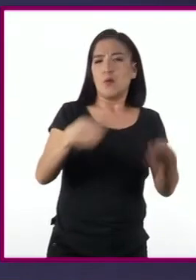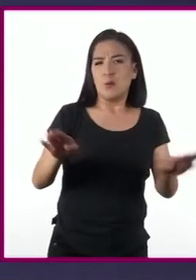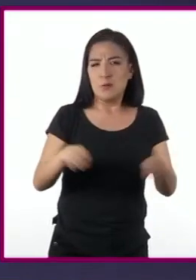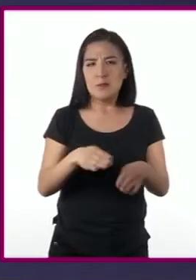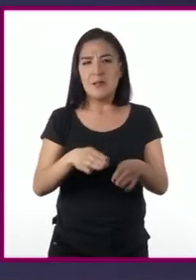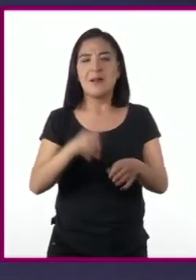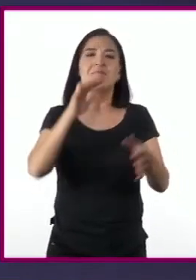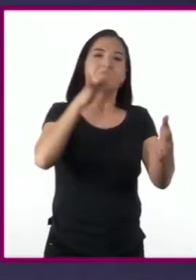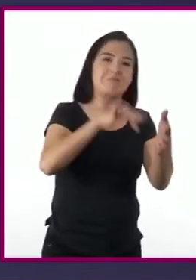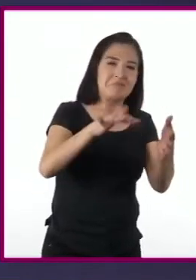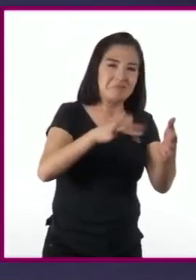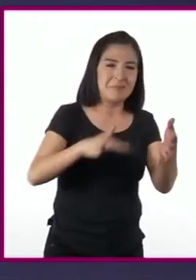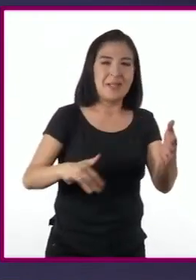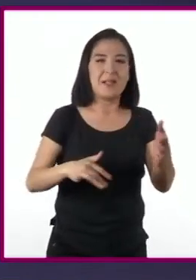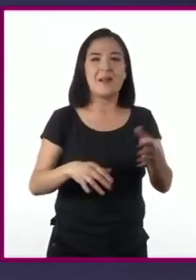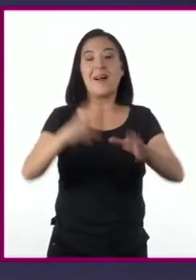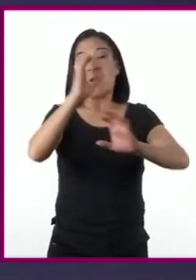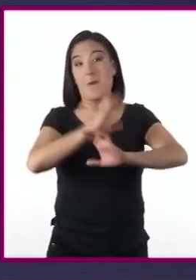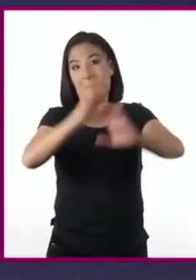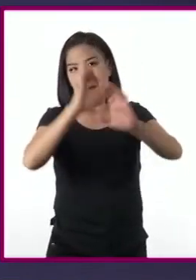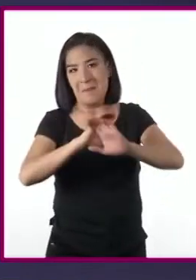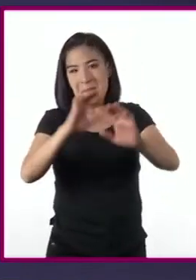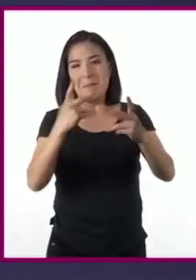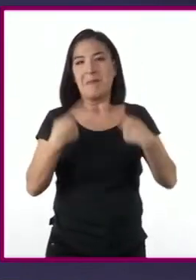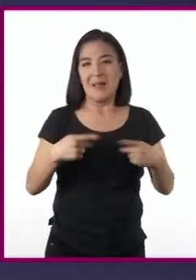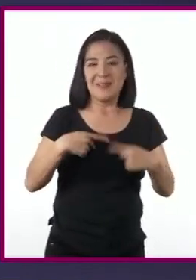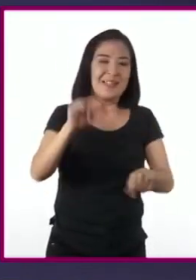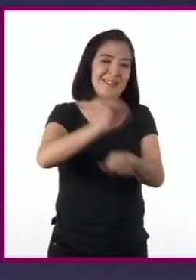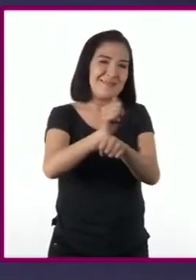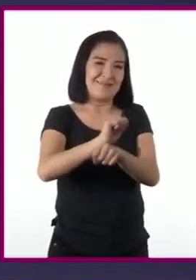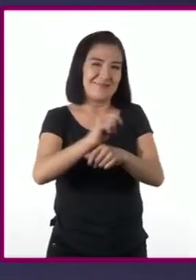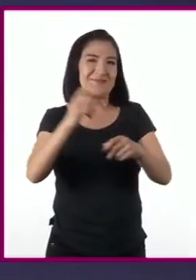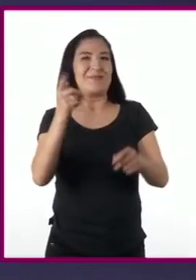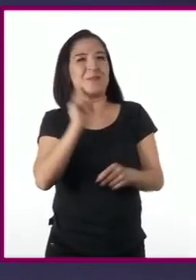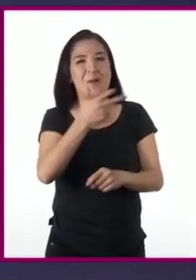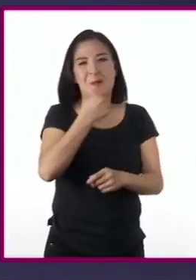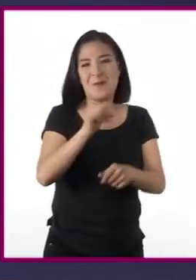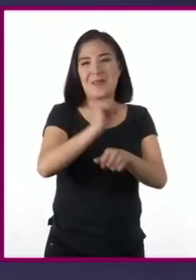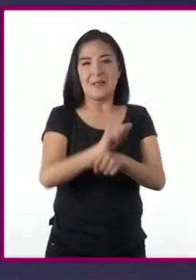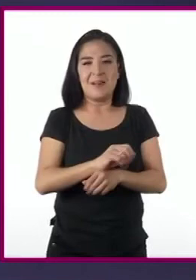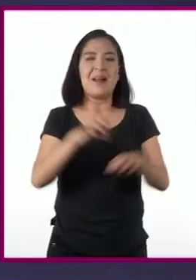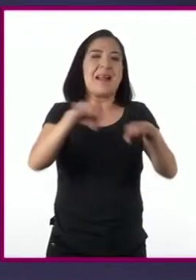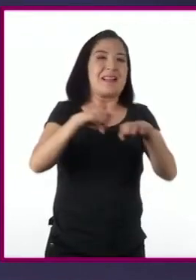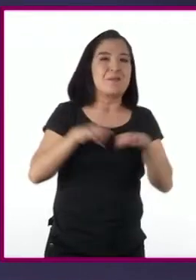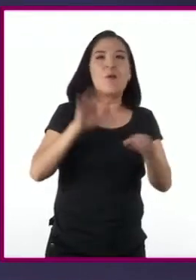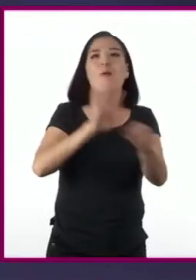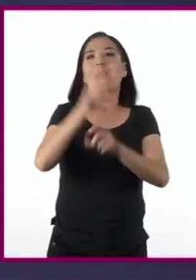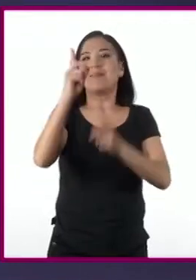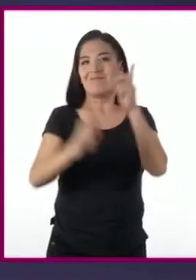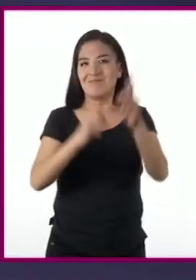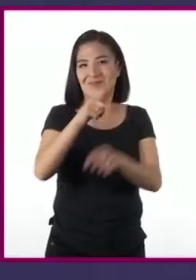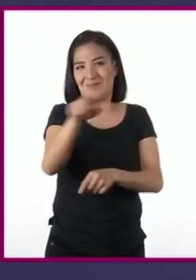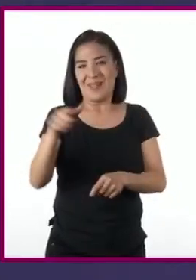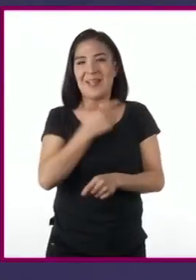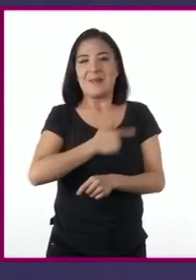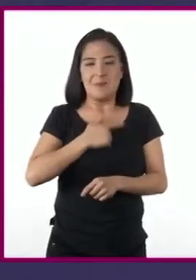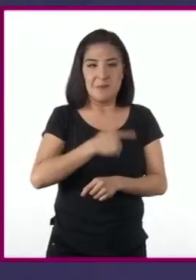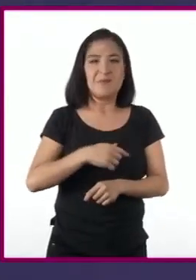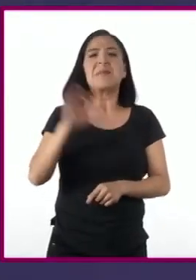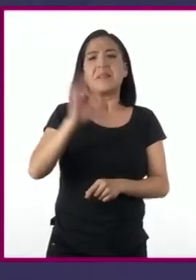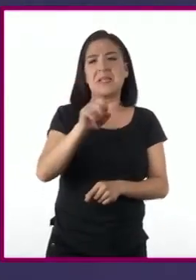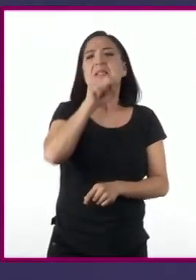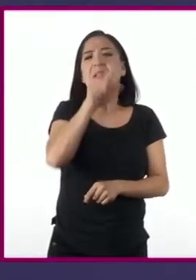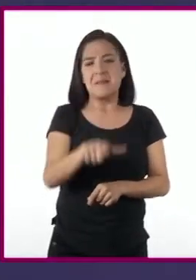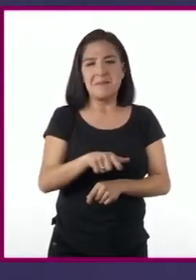o literario, un cantante, una actriz o un equipo deportivo, entre otros. Quizá también